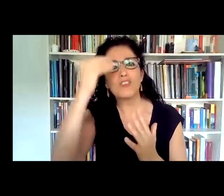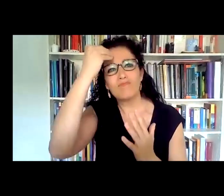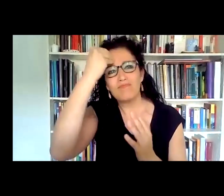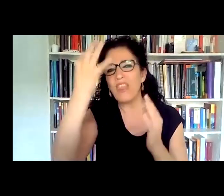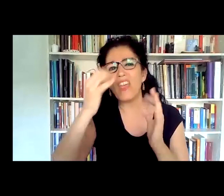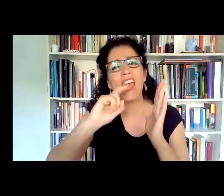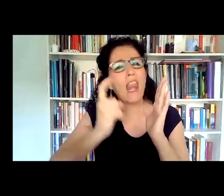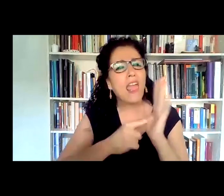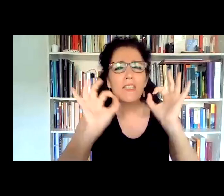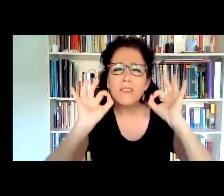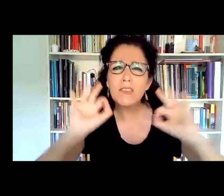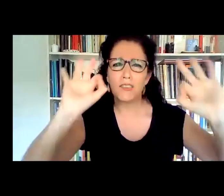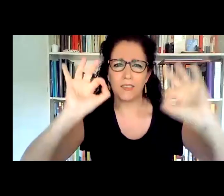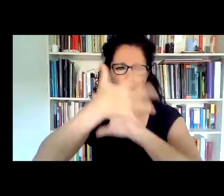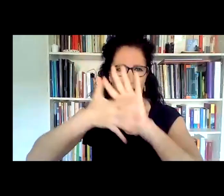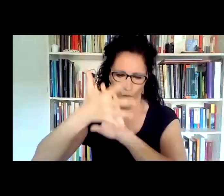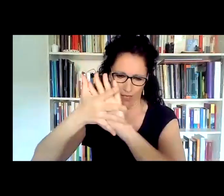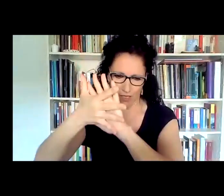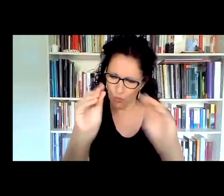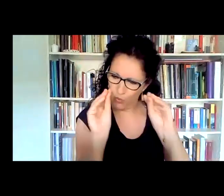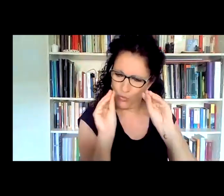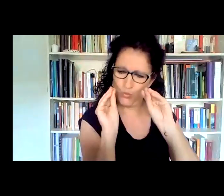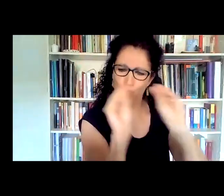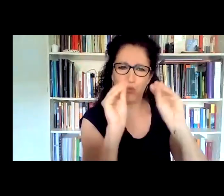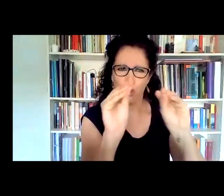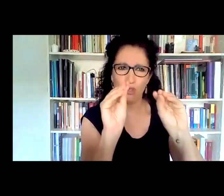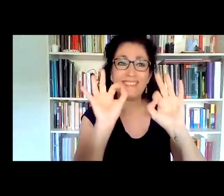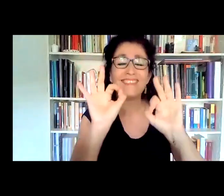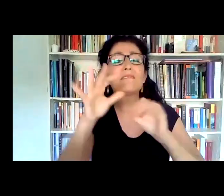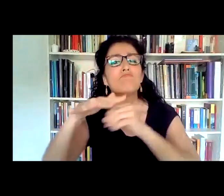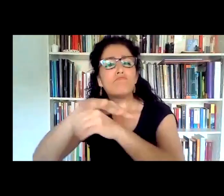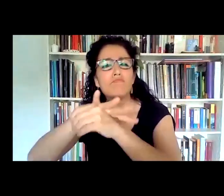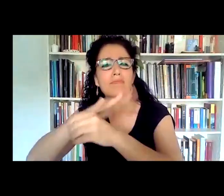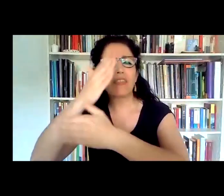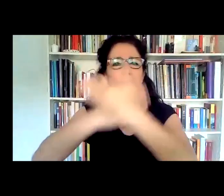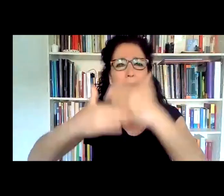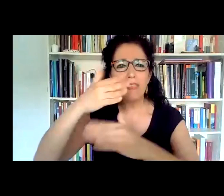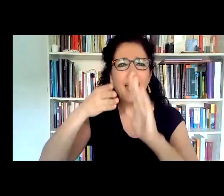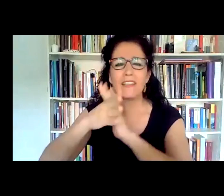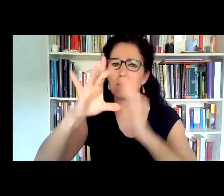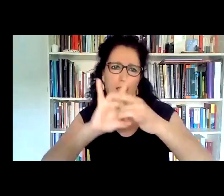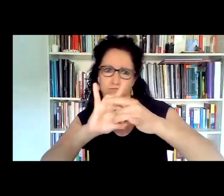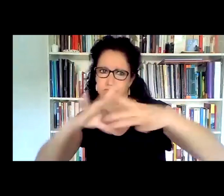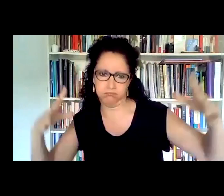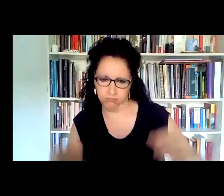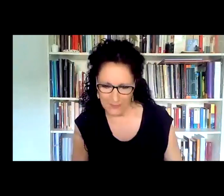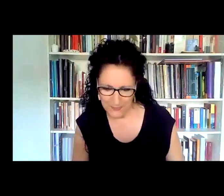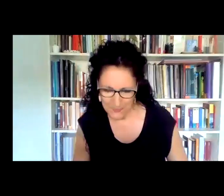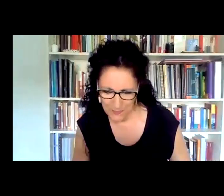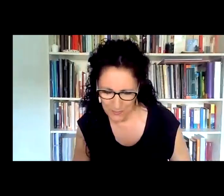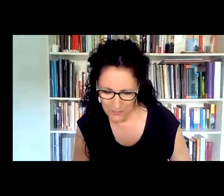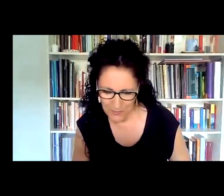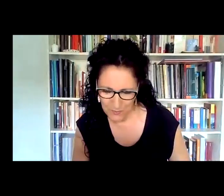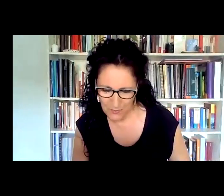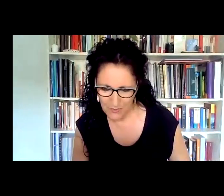el 60,1% considera que tiene que haber una ley específica para la lengua de signos